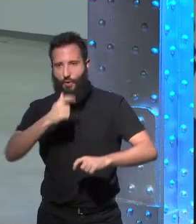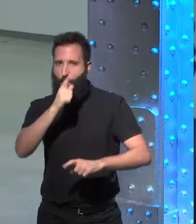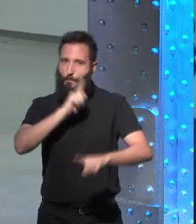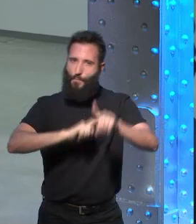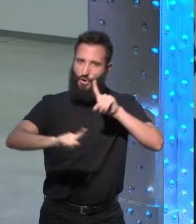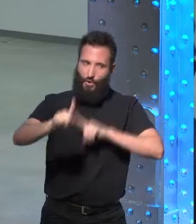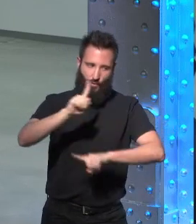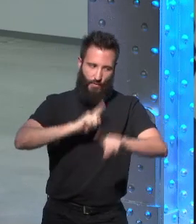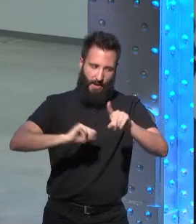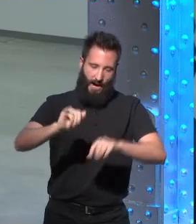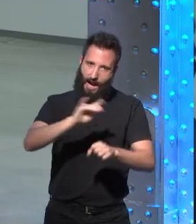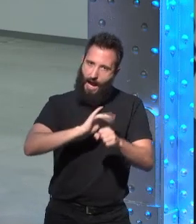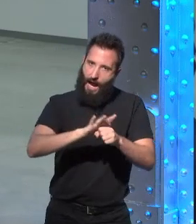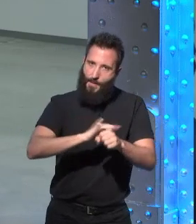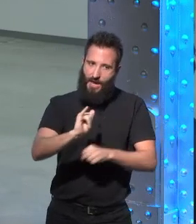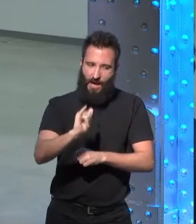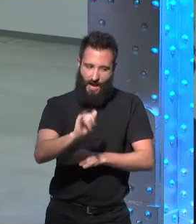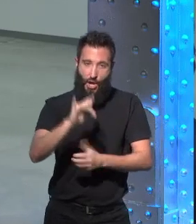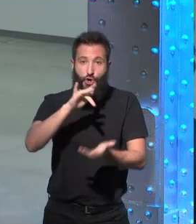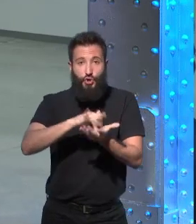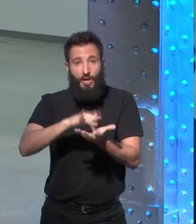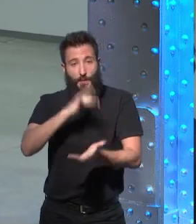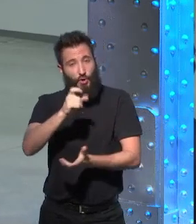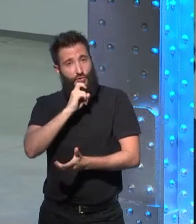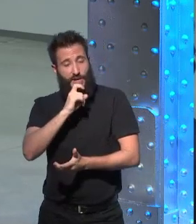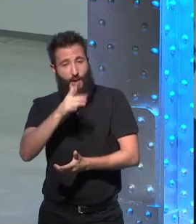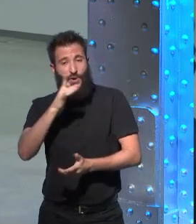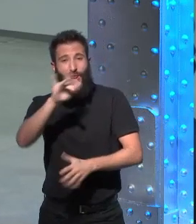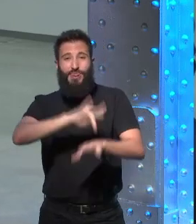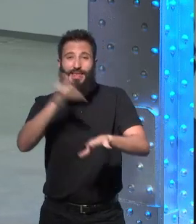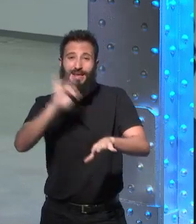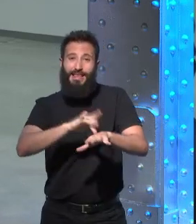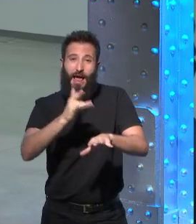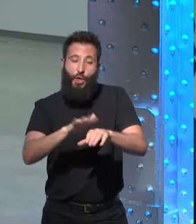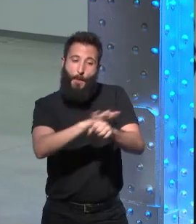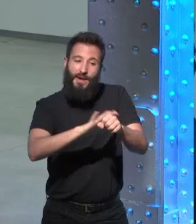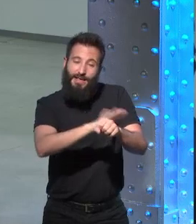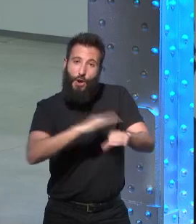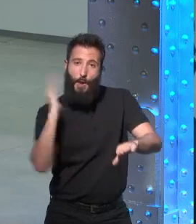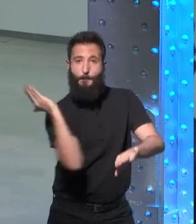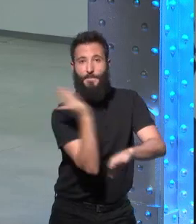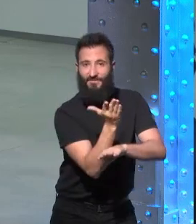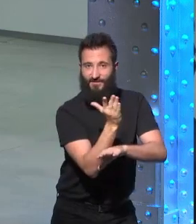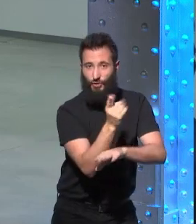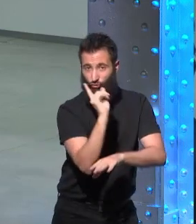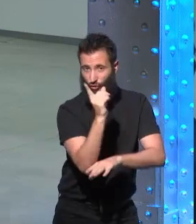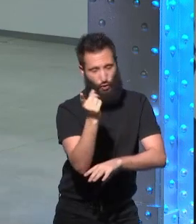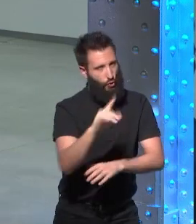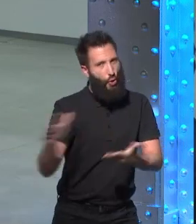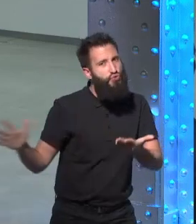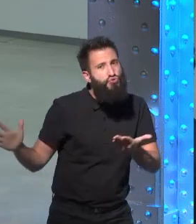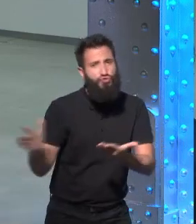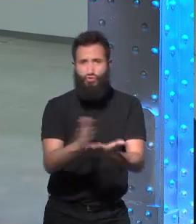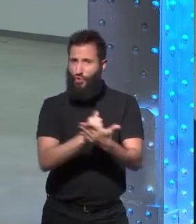difícil. ¿Por qué? Porque la digitalización no es que afecte a un ministerio, es que afecta a todos los ministerios, es